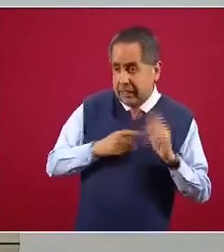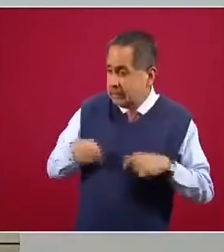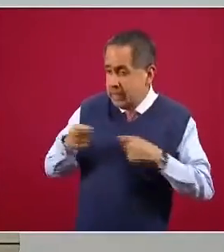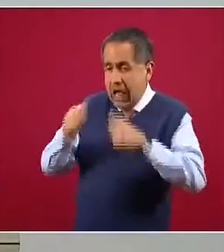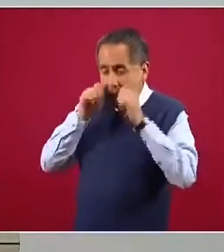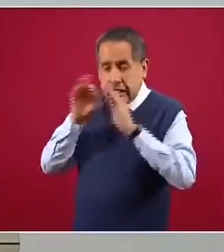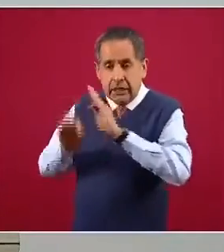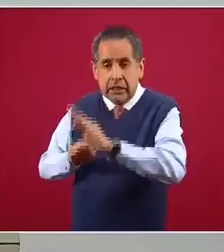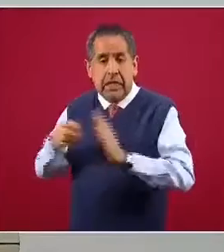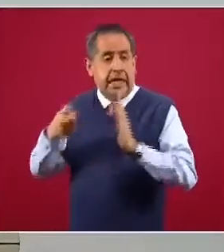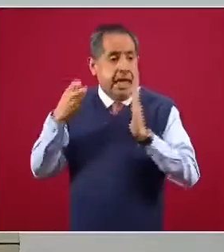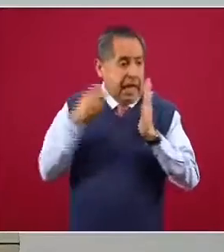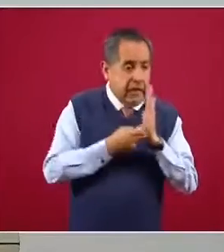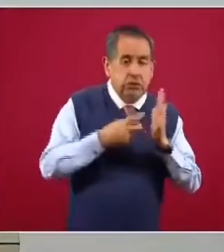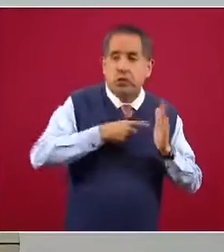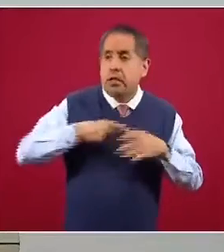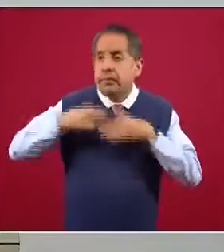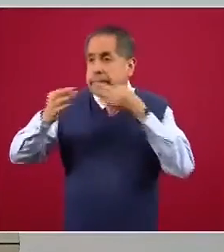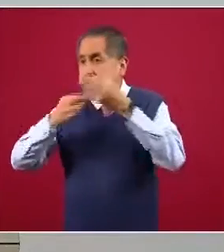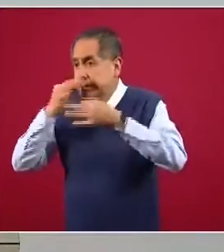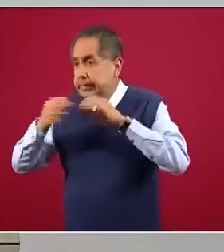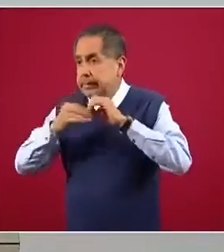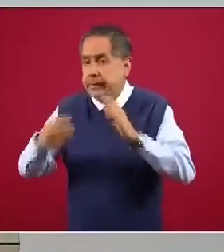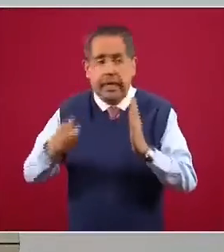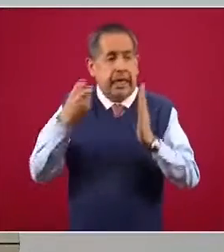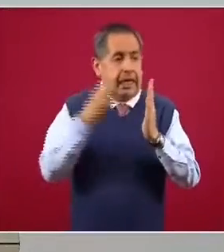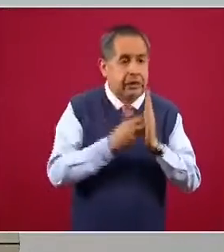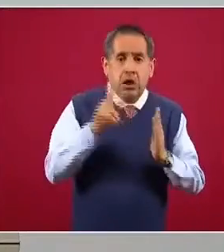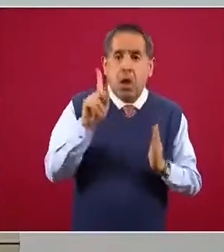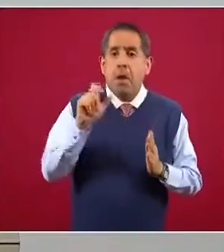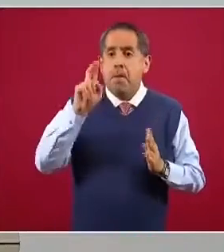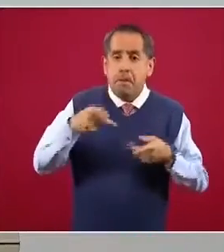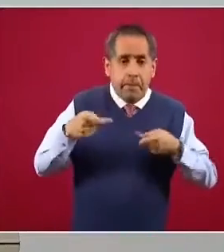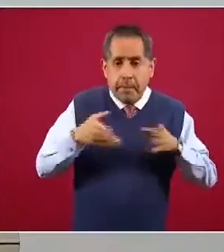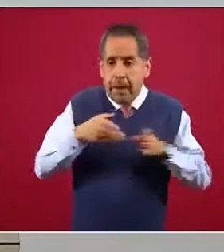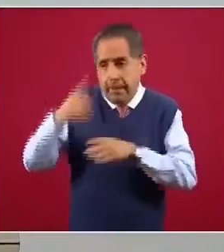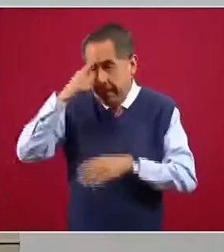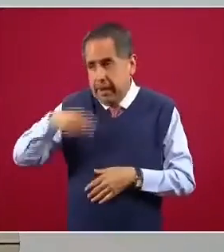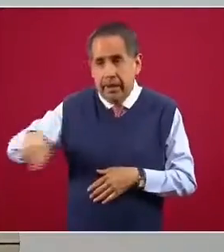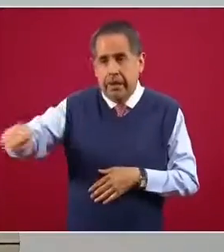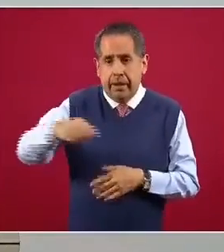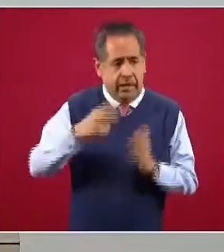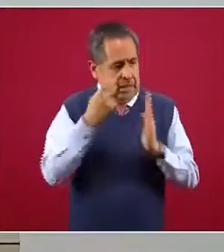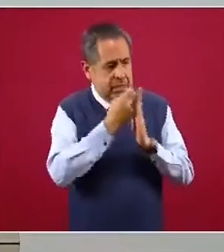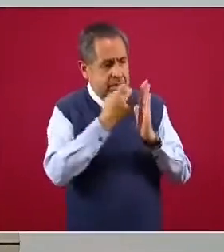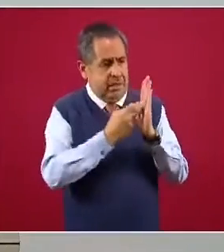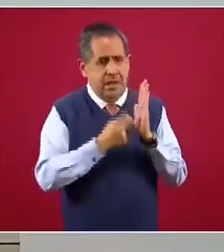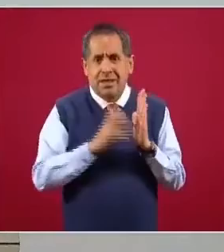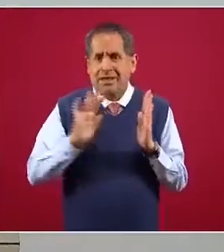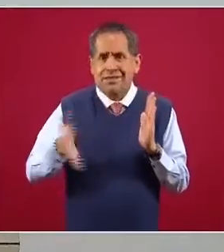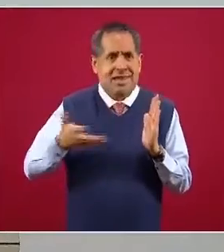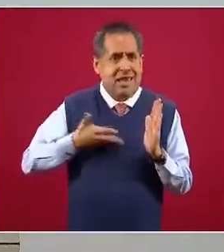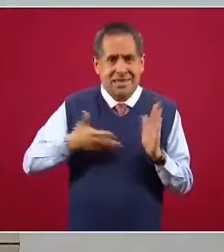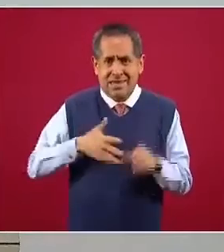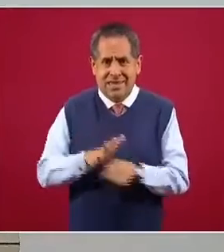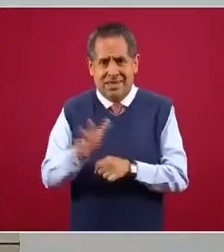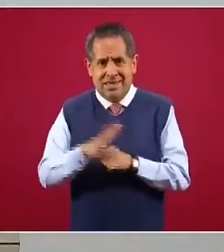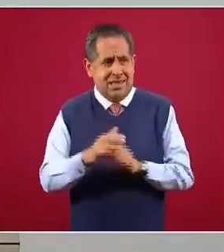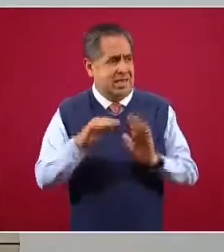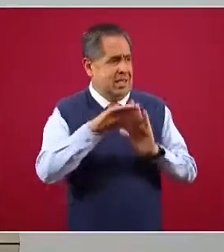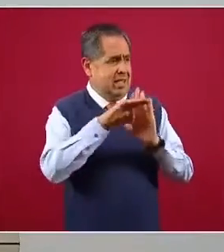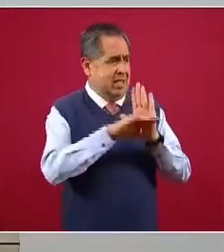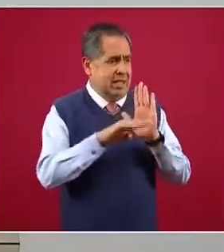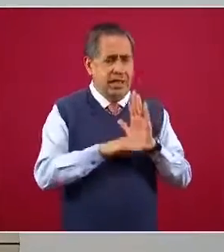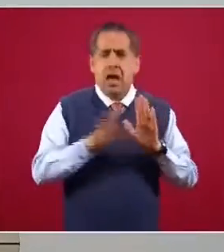tenemos que hacer de promoción, aquí está lo que tenemos que hacer de estratificación de riesgo en la población. Están ya las herramientas, están ya las estrategias